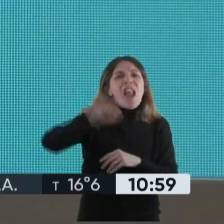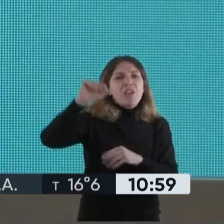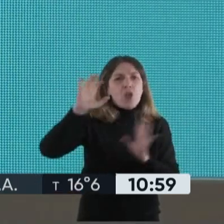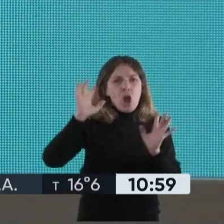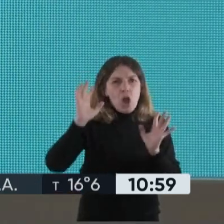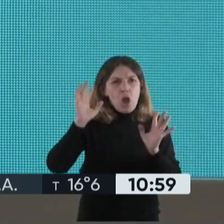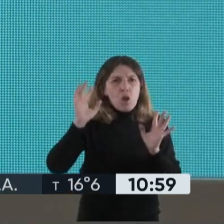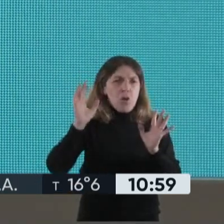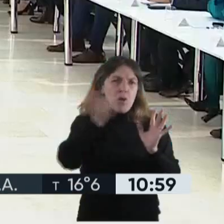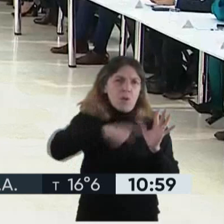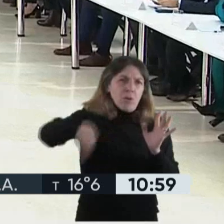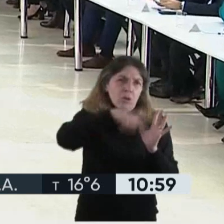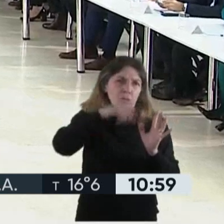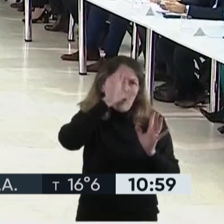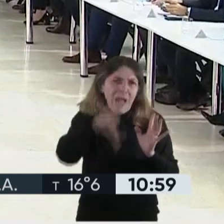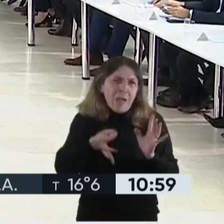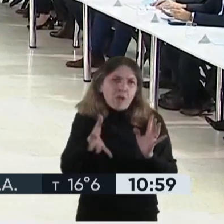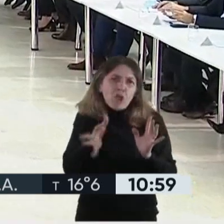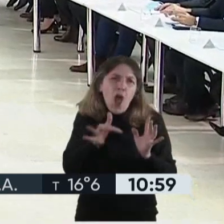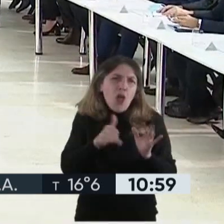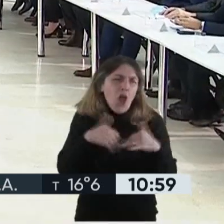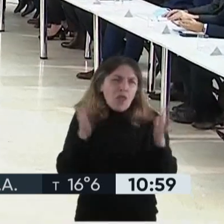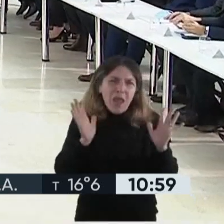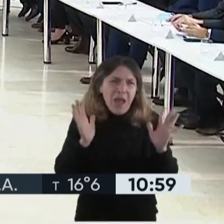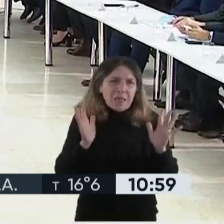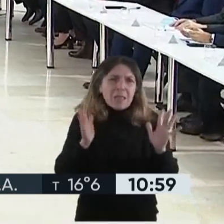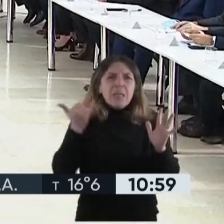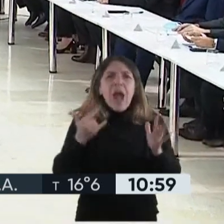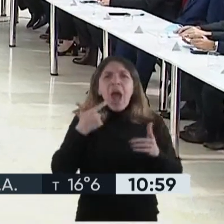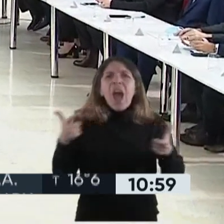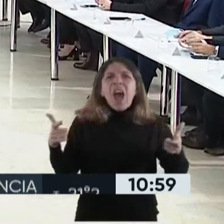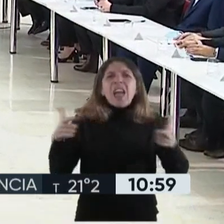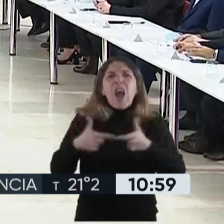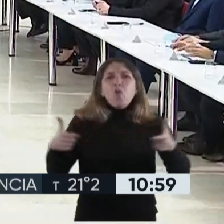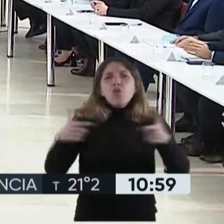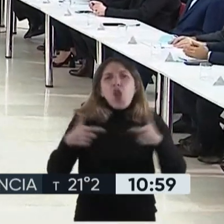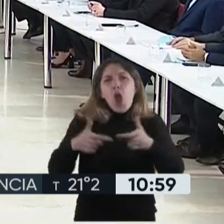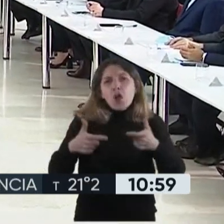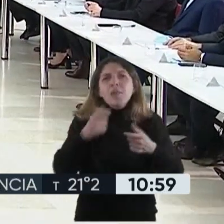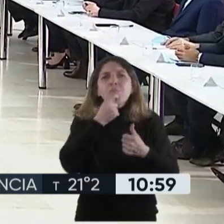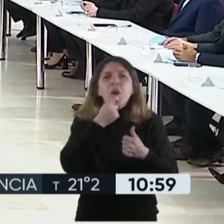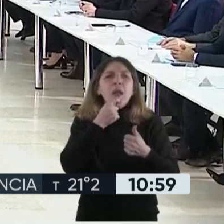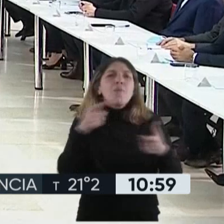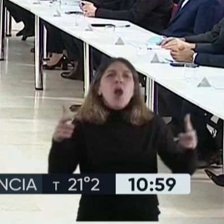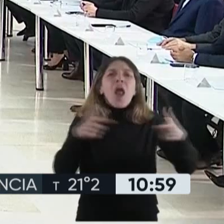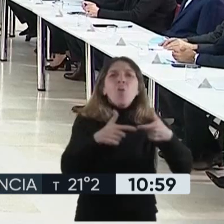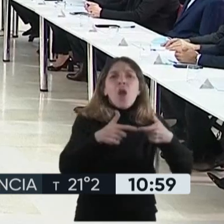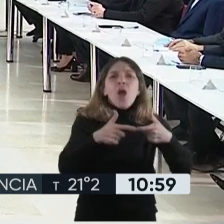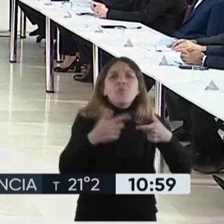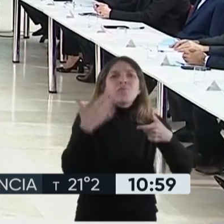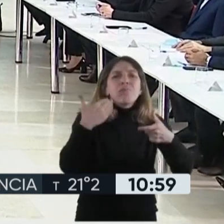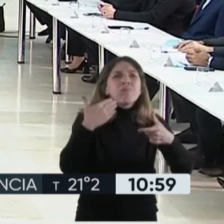Esto lo vemos día a día y en las reuniones multilaterales, G20 y demás,